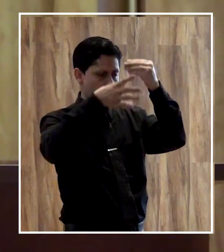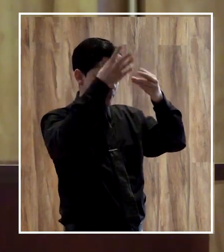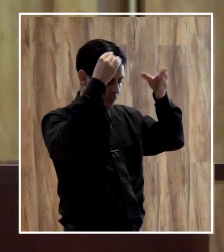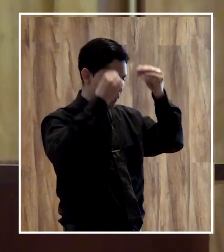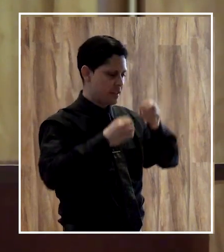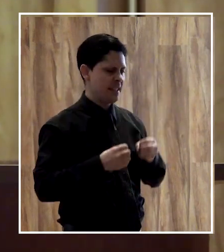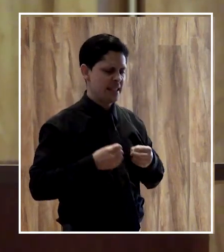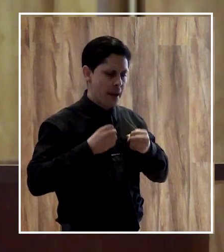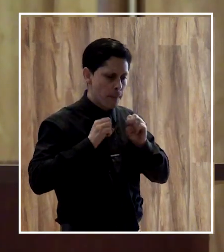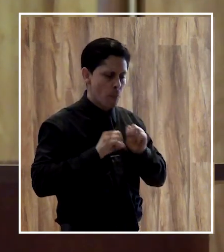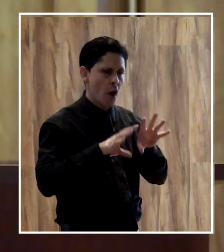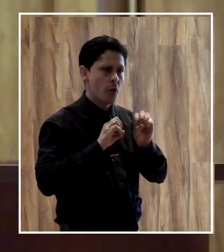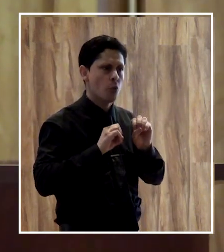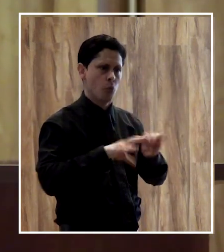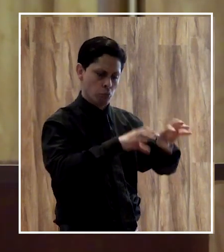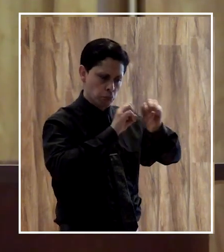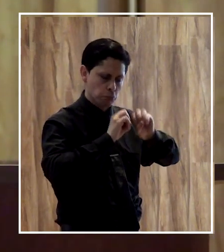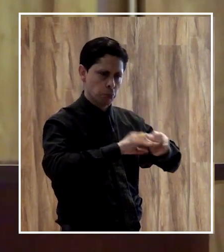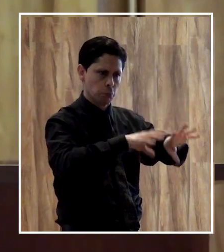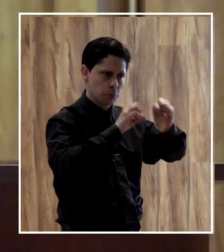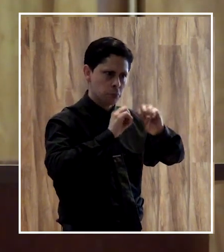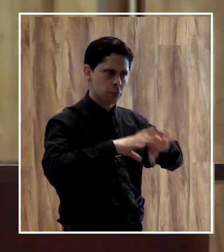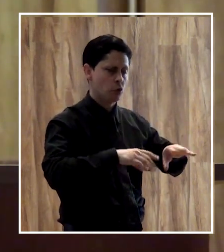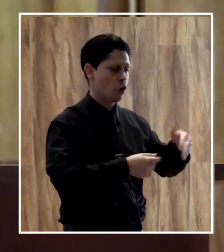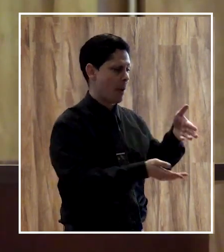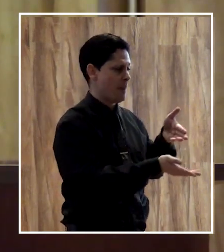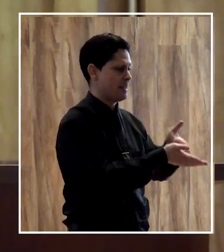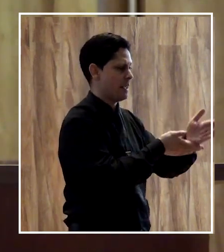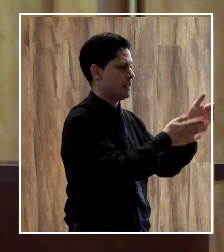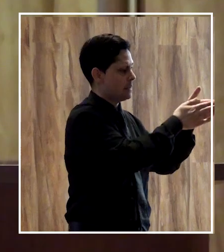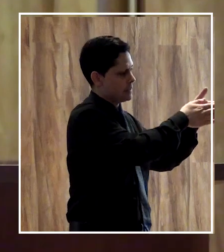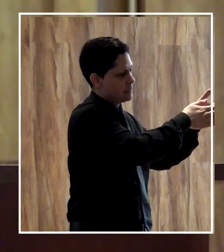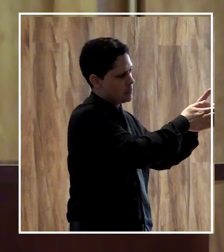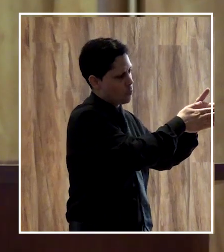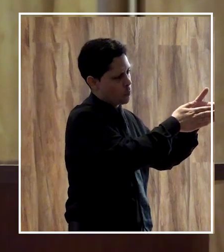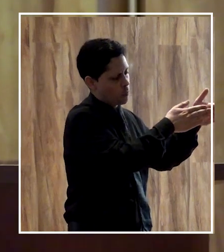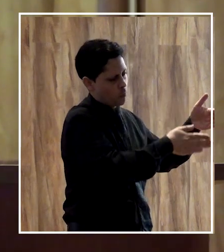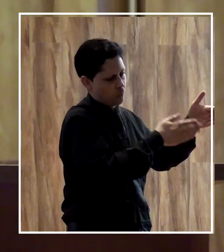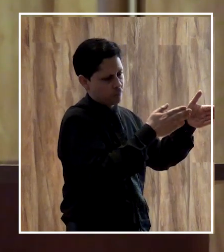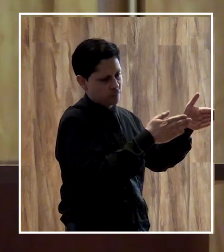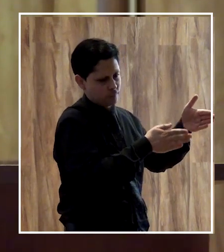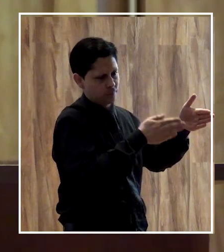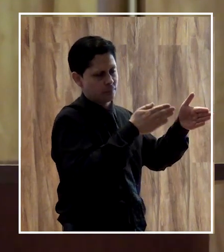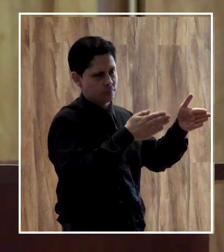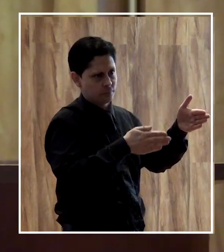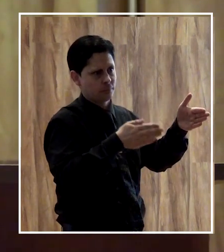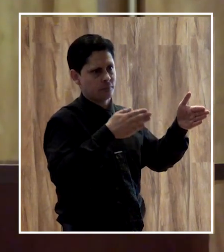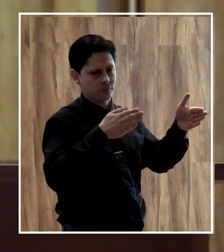y seguí produciendo en lo que ya me había iniciado durante